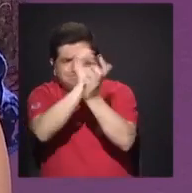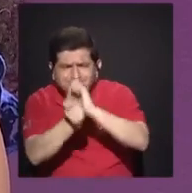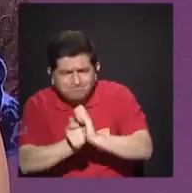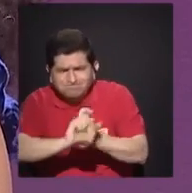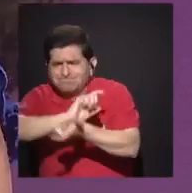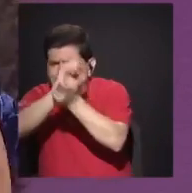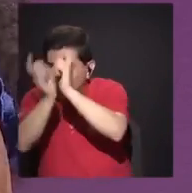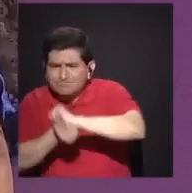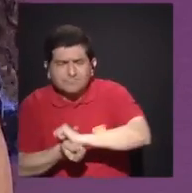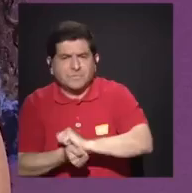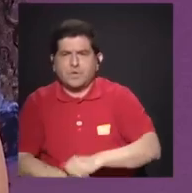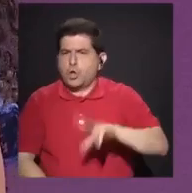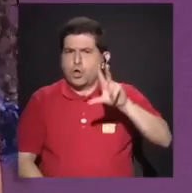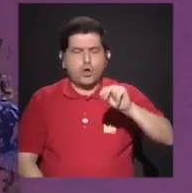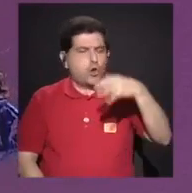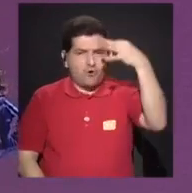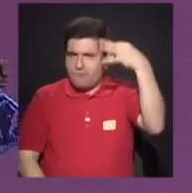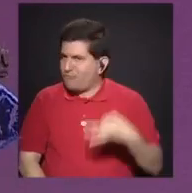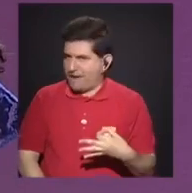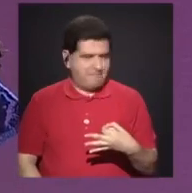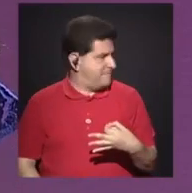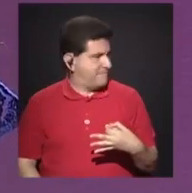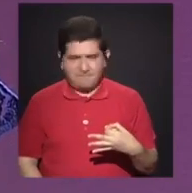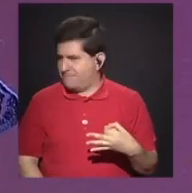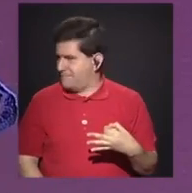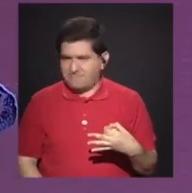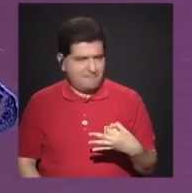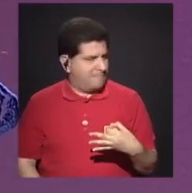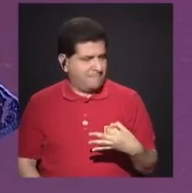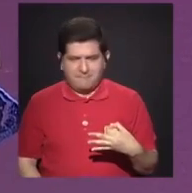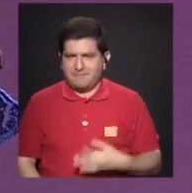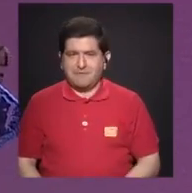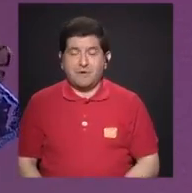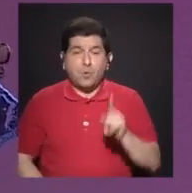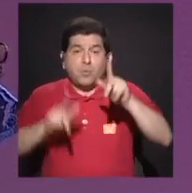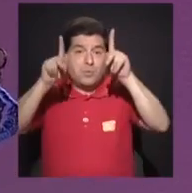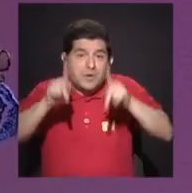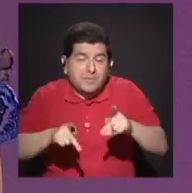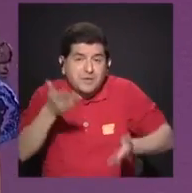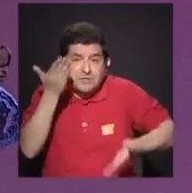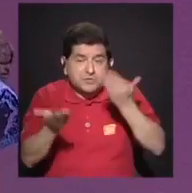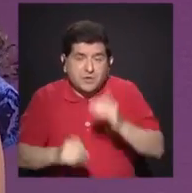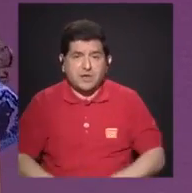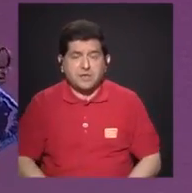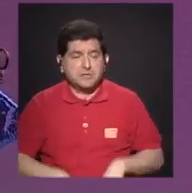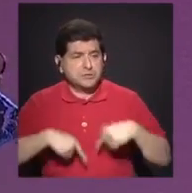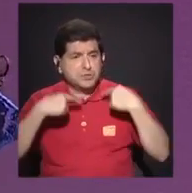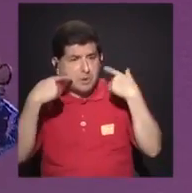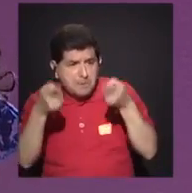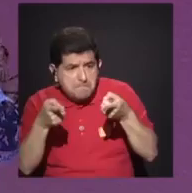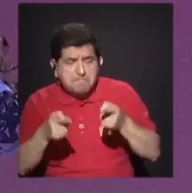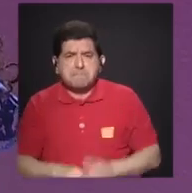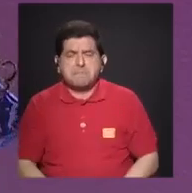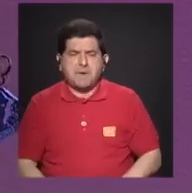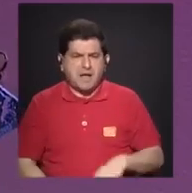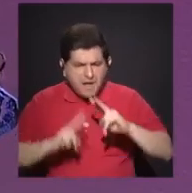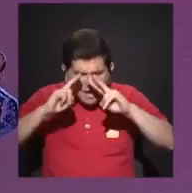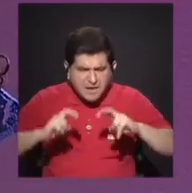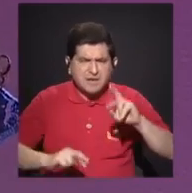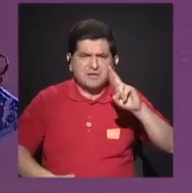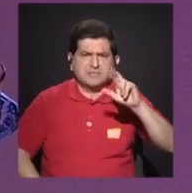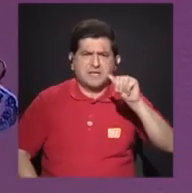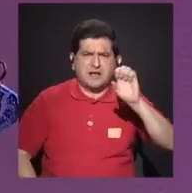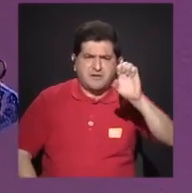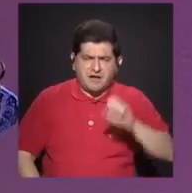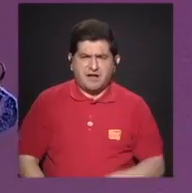cambiando, y no es fija, no es estática. Entonces, cuando una persona alude a la RAE, a lo que